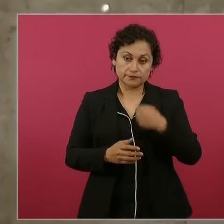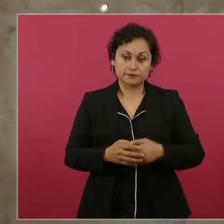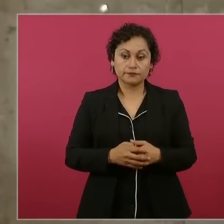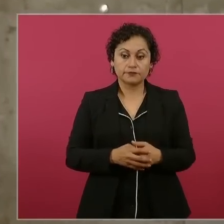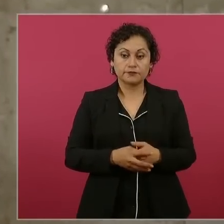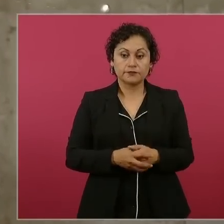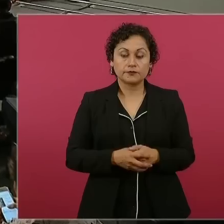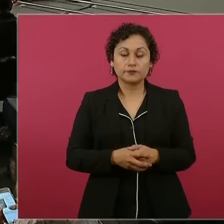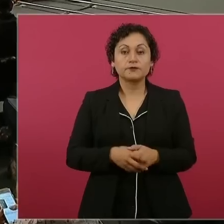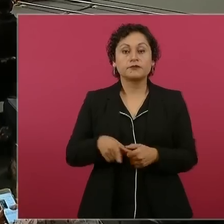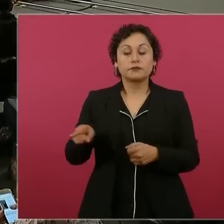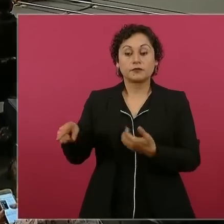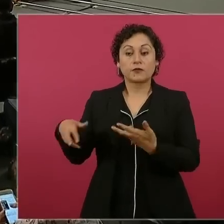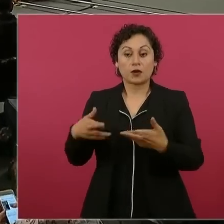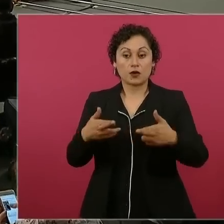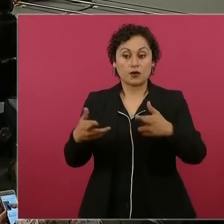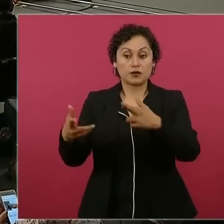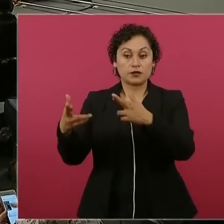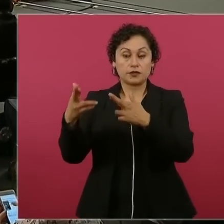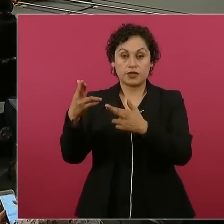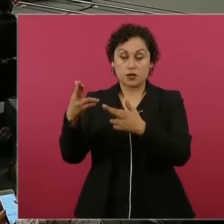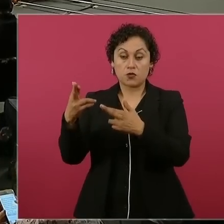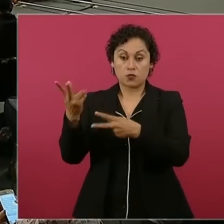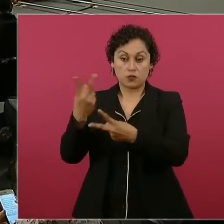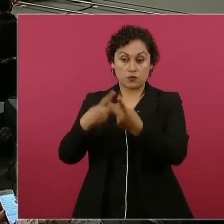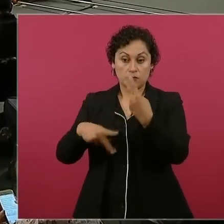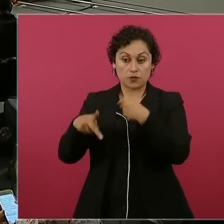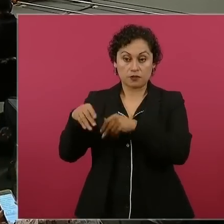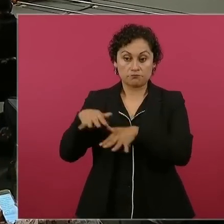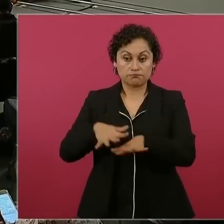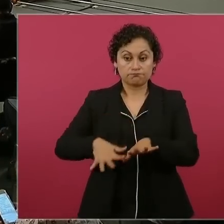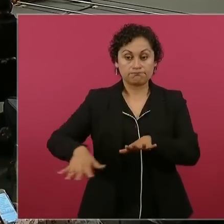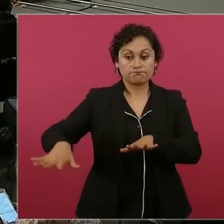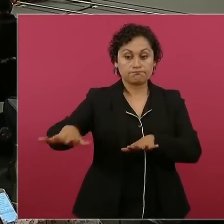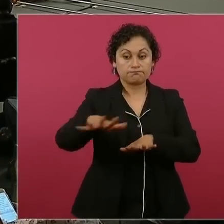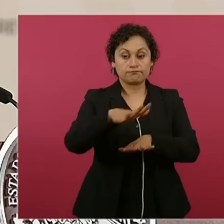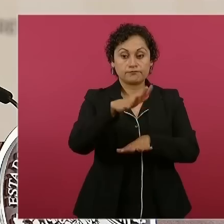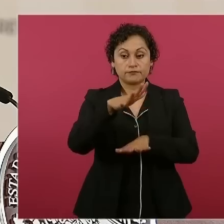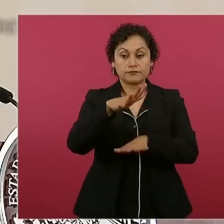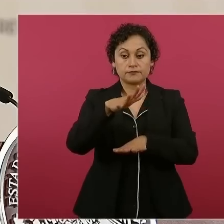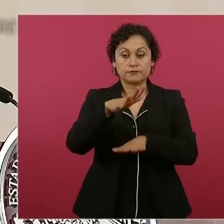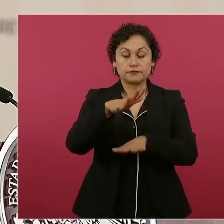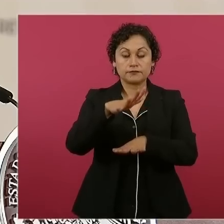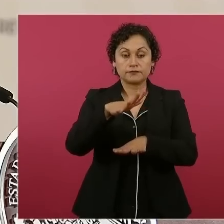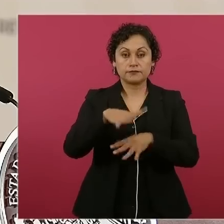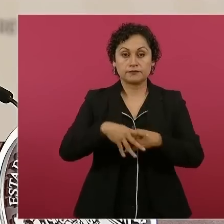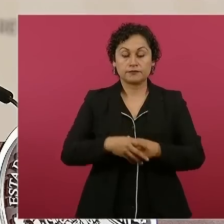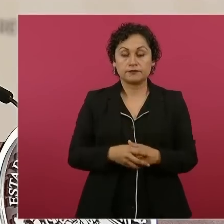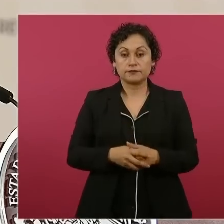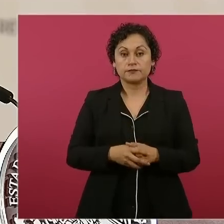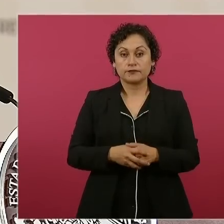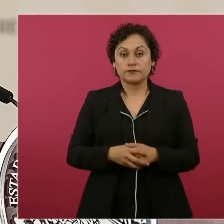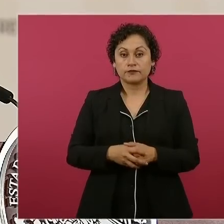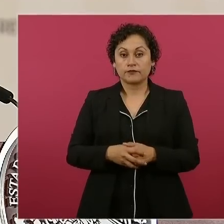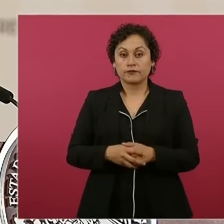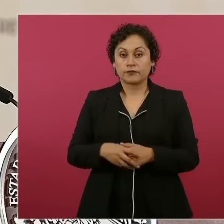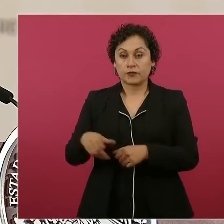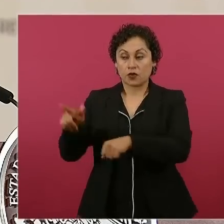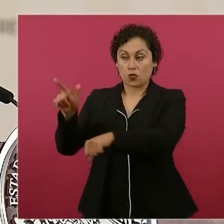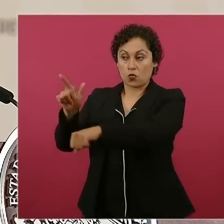corre de